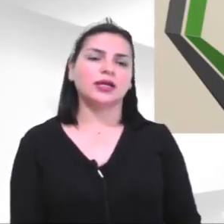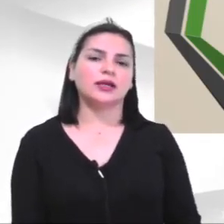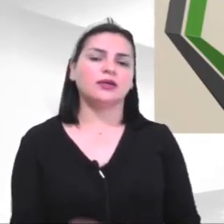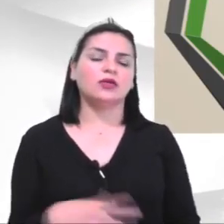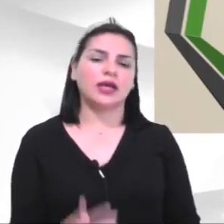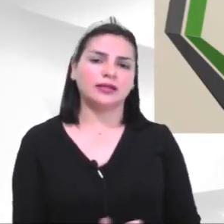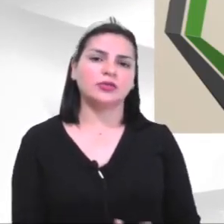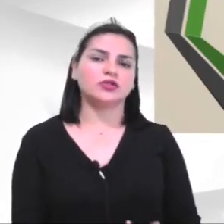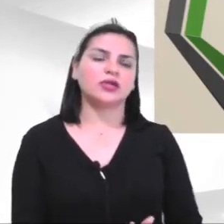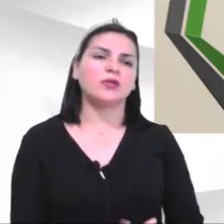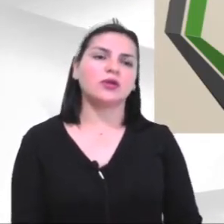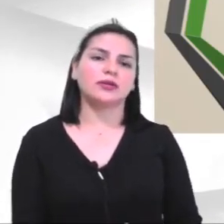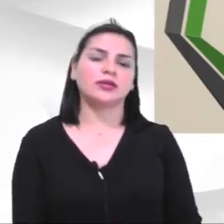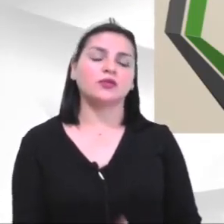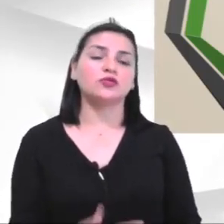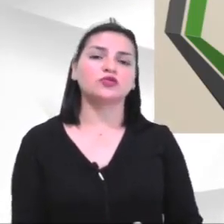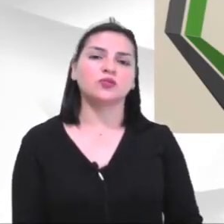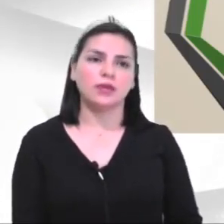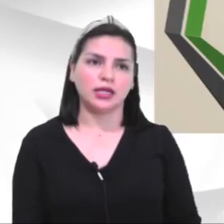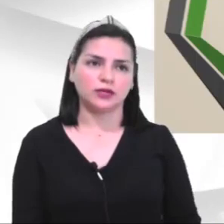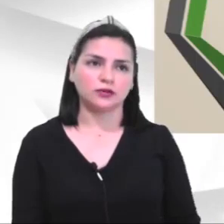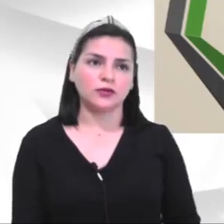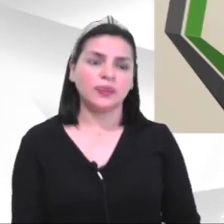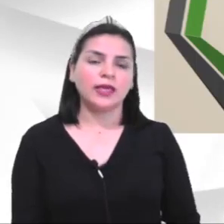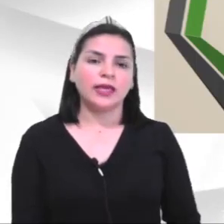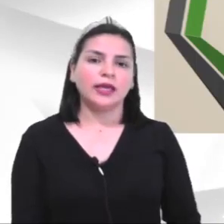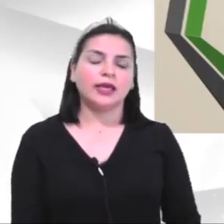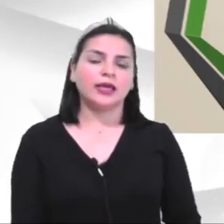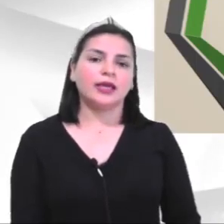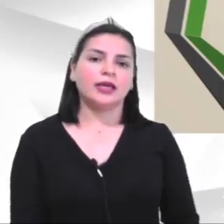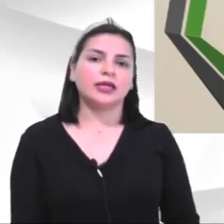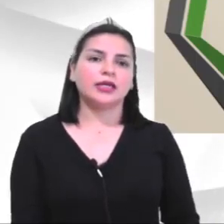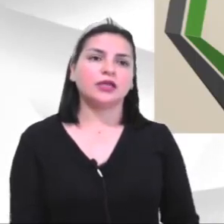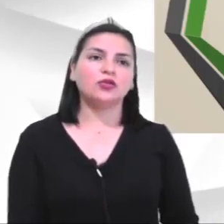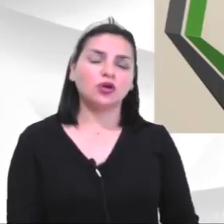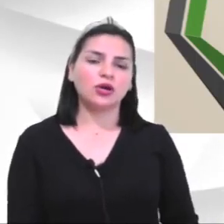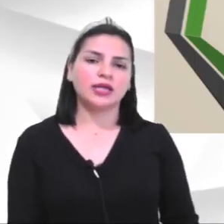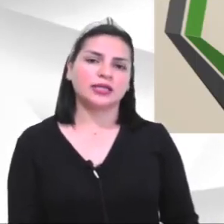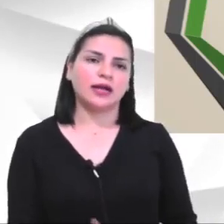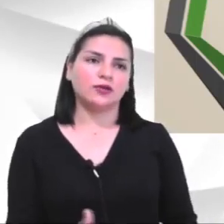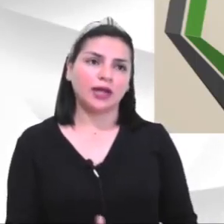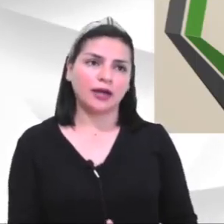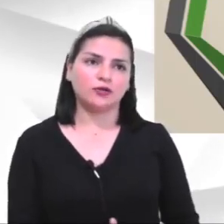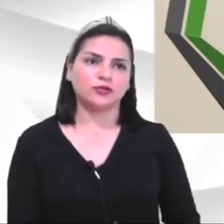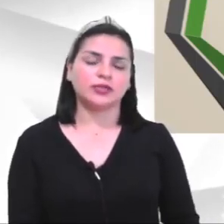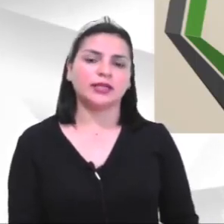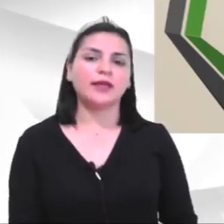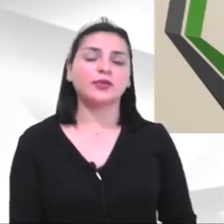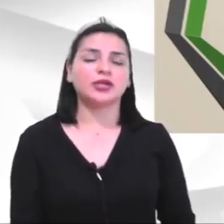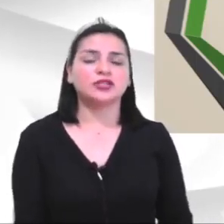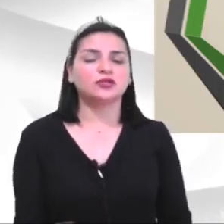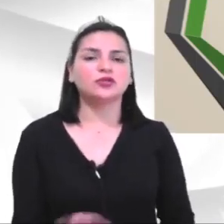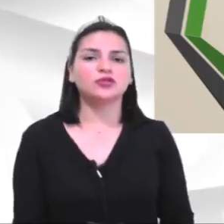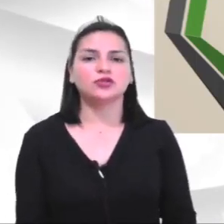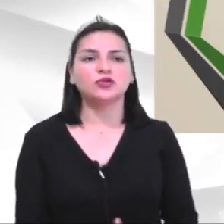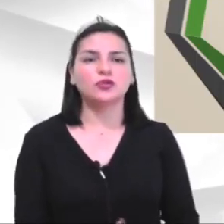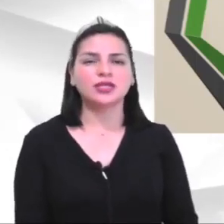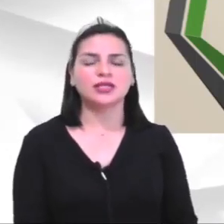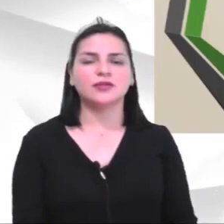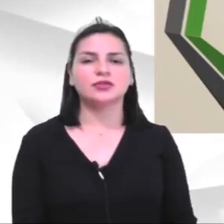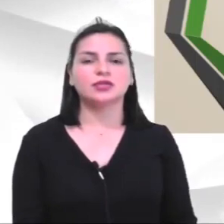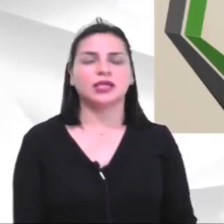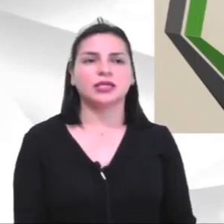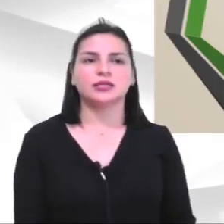según lo que antes mencionamos, según sus méritos. Y no escalonarlos, ¿verdad? Porque si no, nosotros